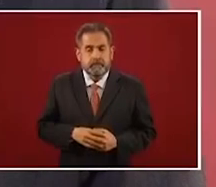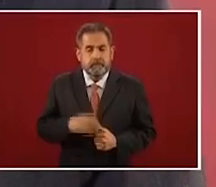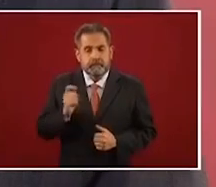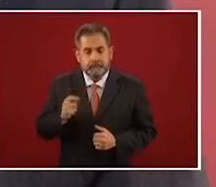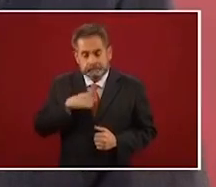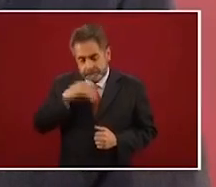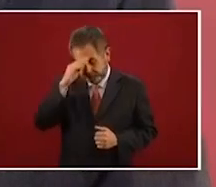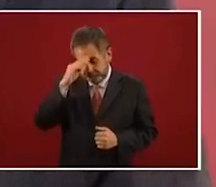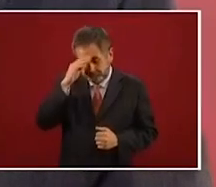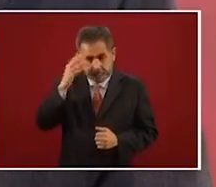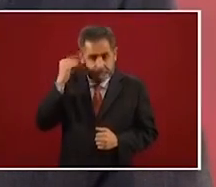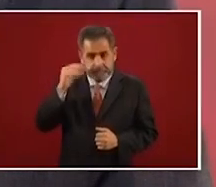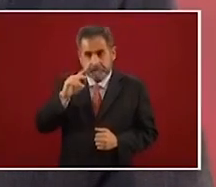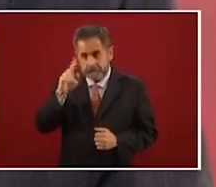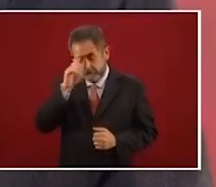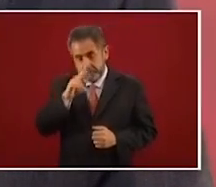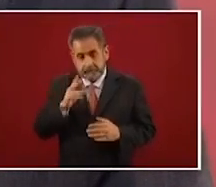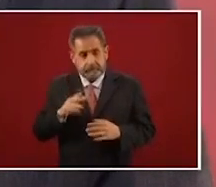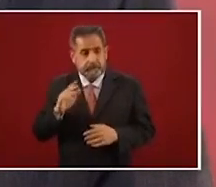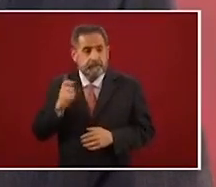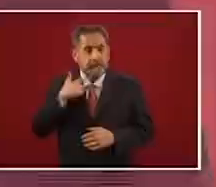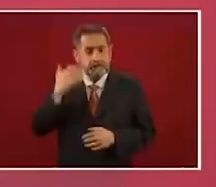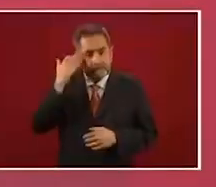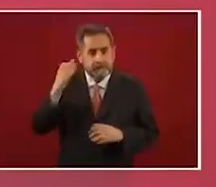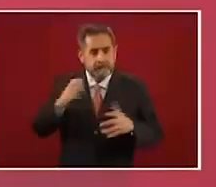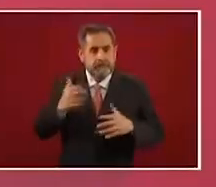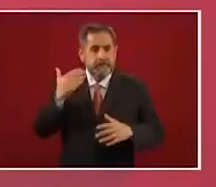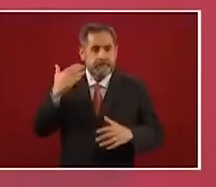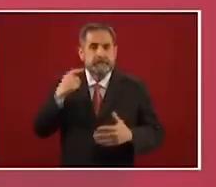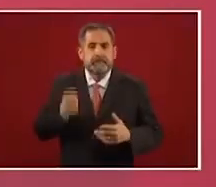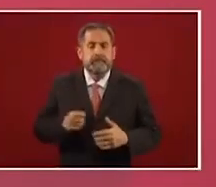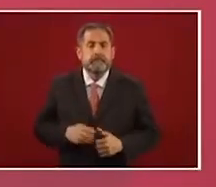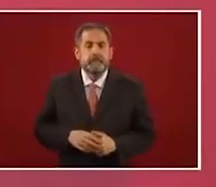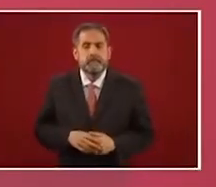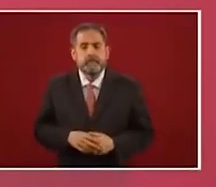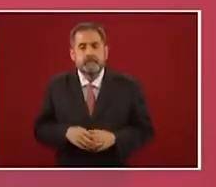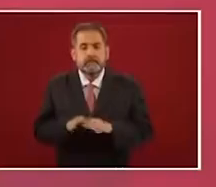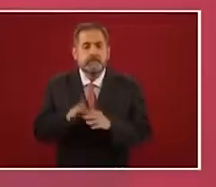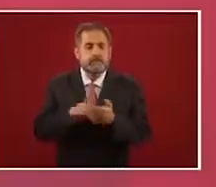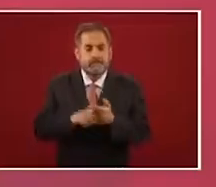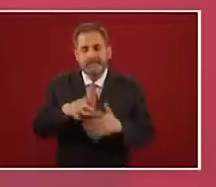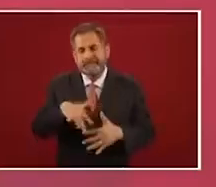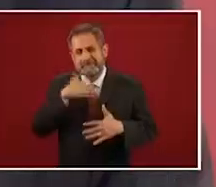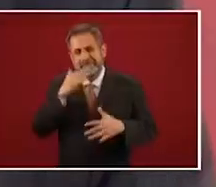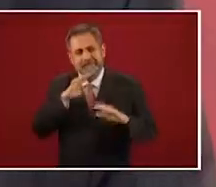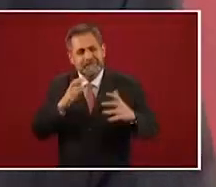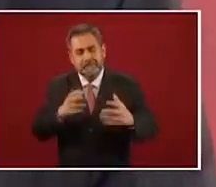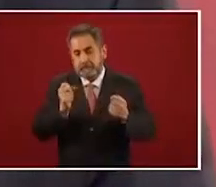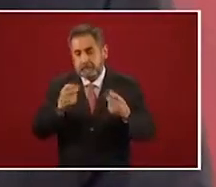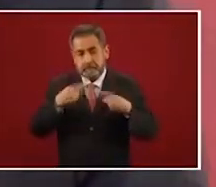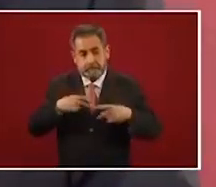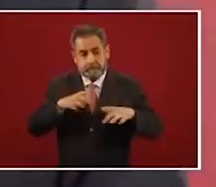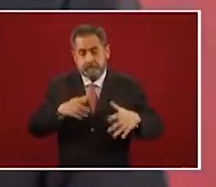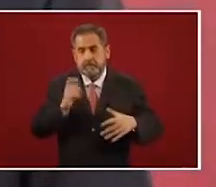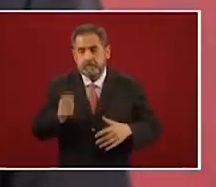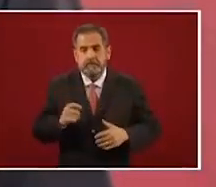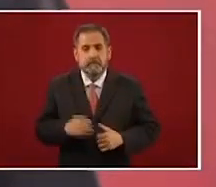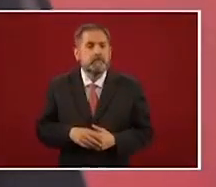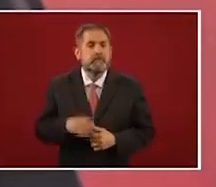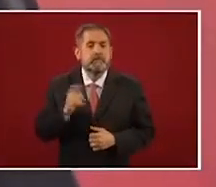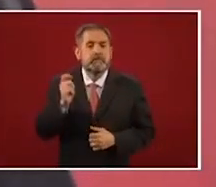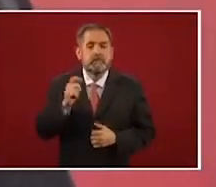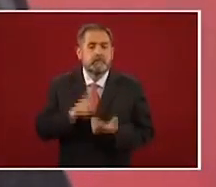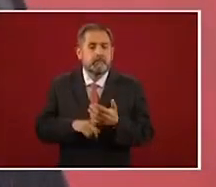se presentaba en el sexenio pasado sobre estos fraudes así a mucha gente eran